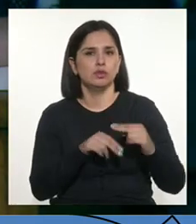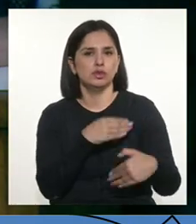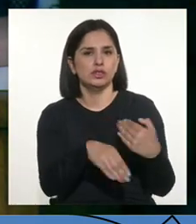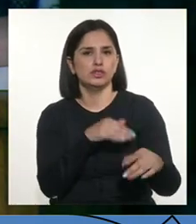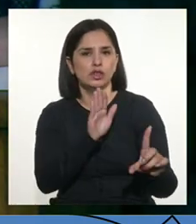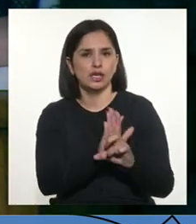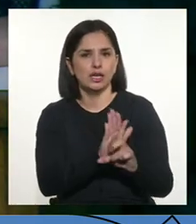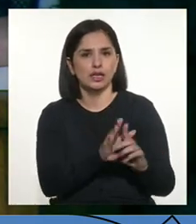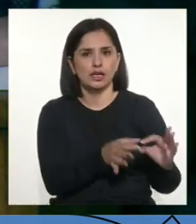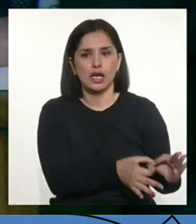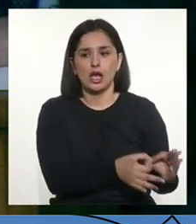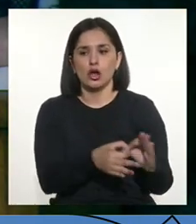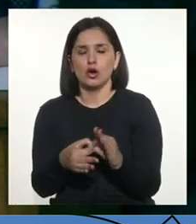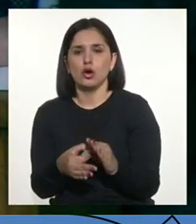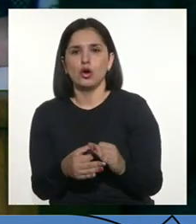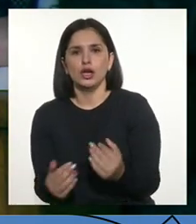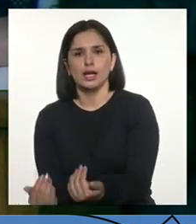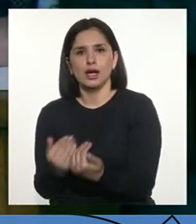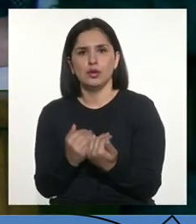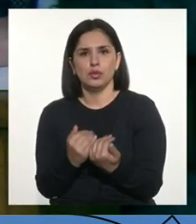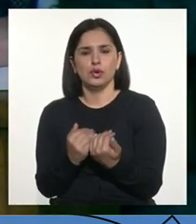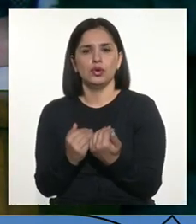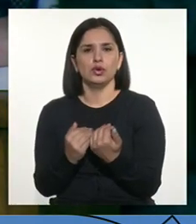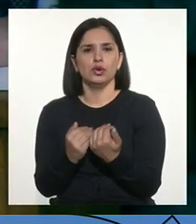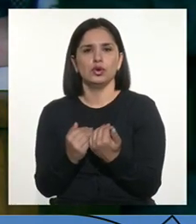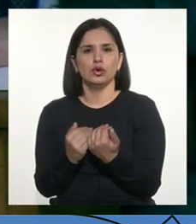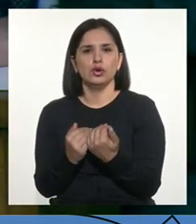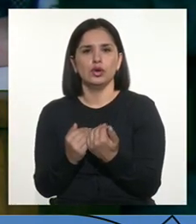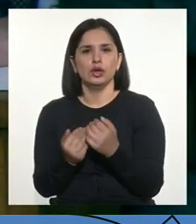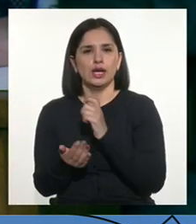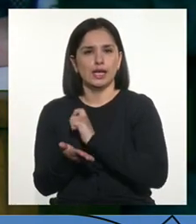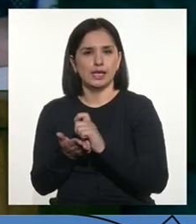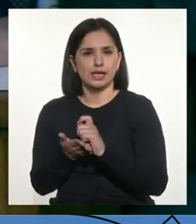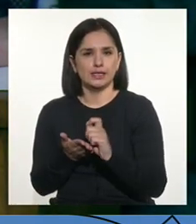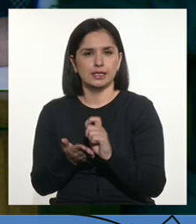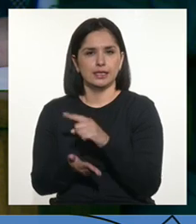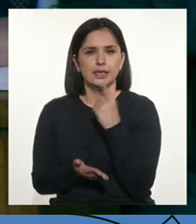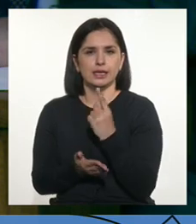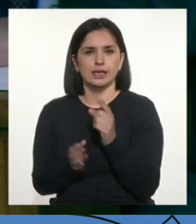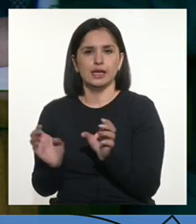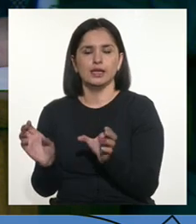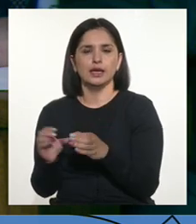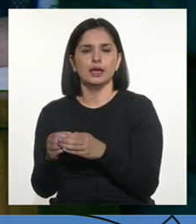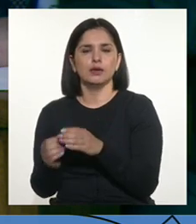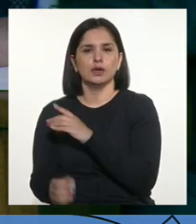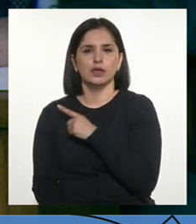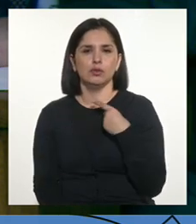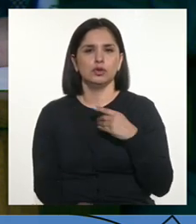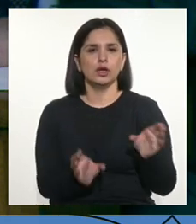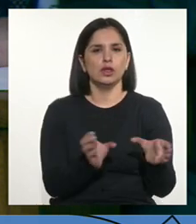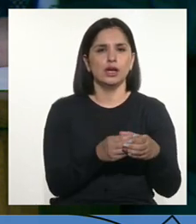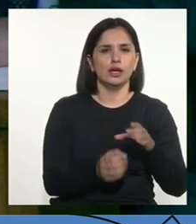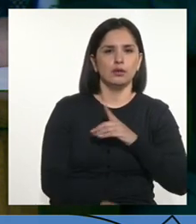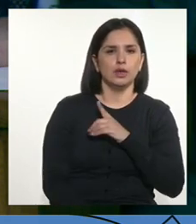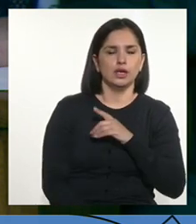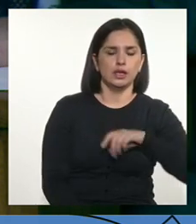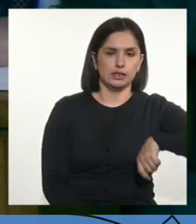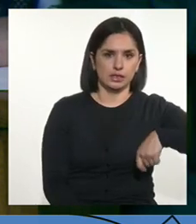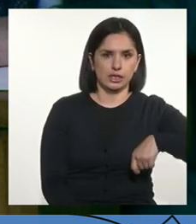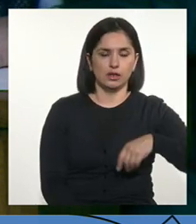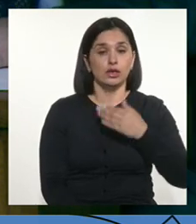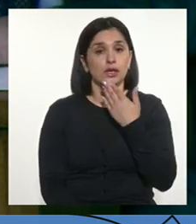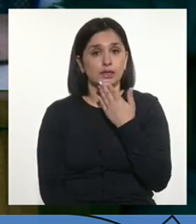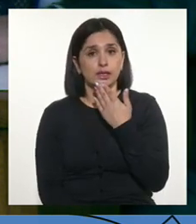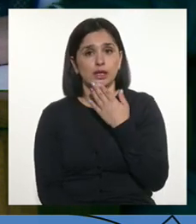la colaboración el apoyo de las secretarias generales de la cámara diputados del senado también con la